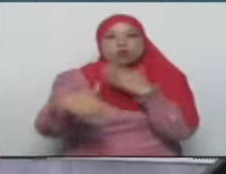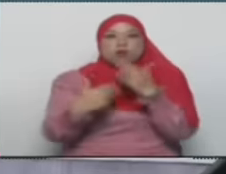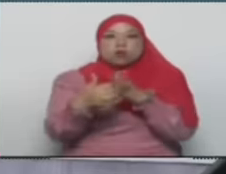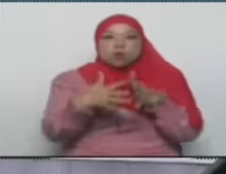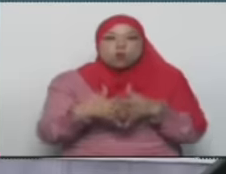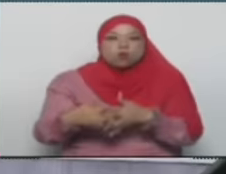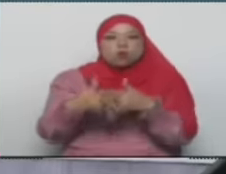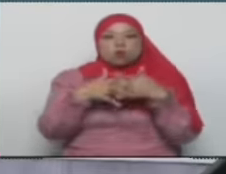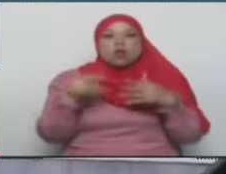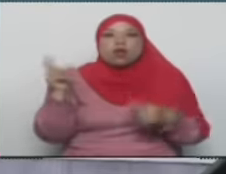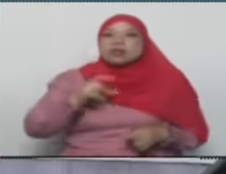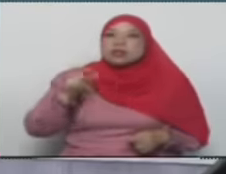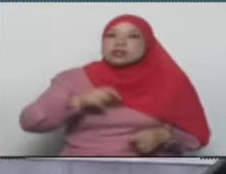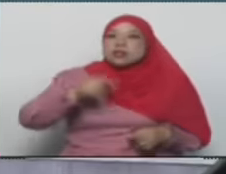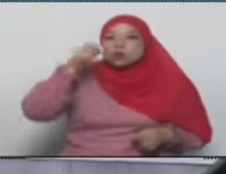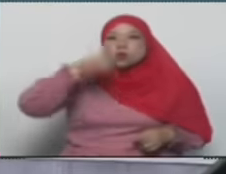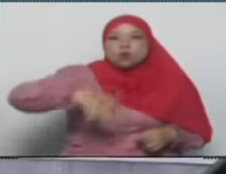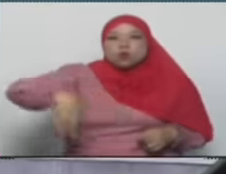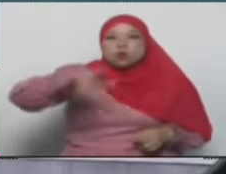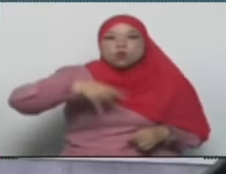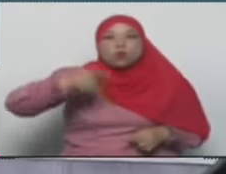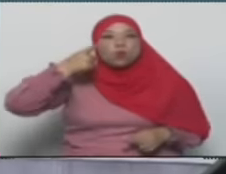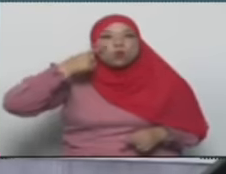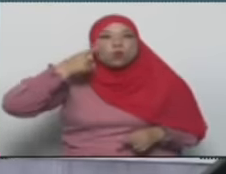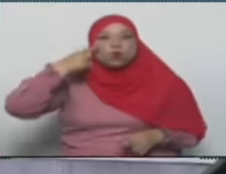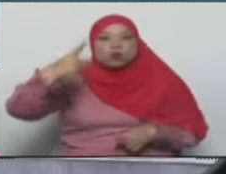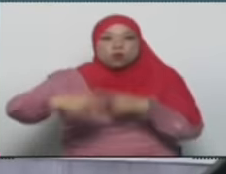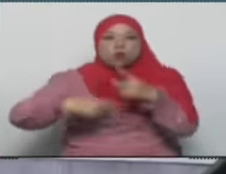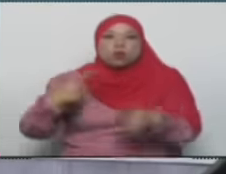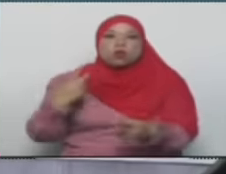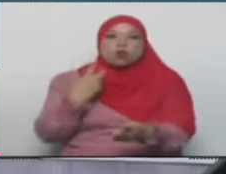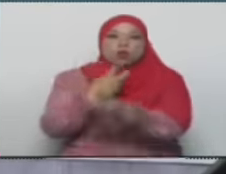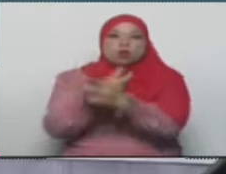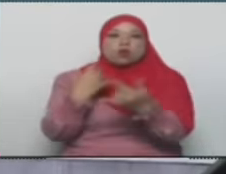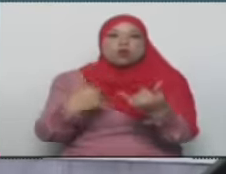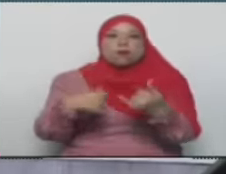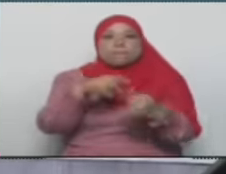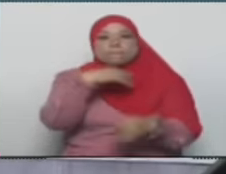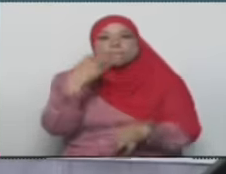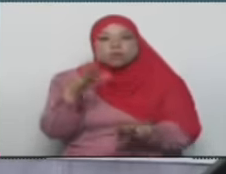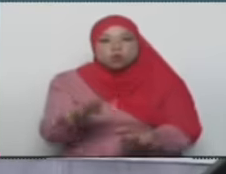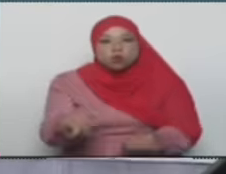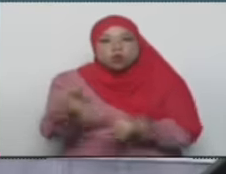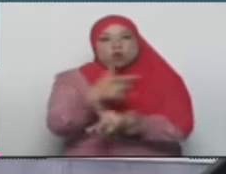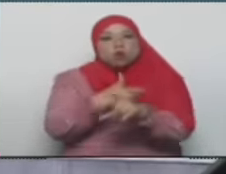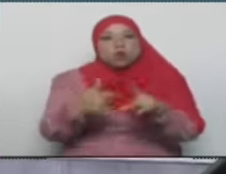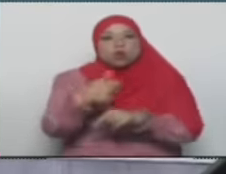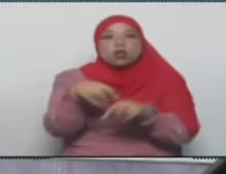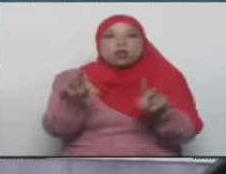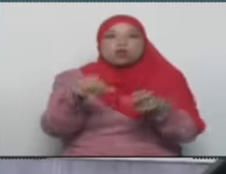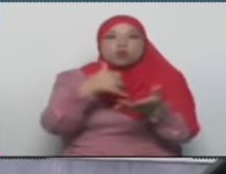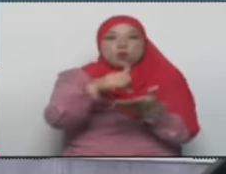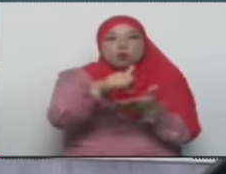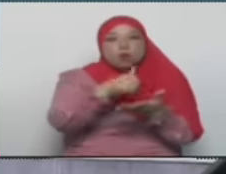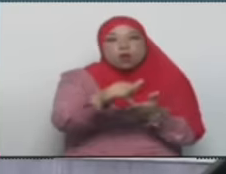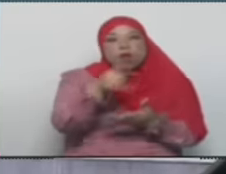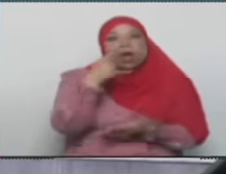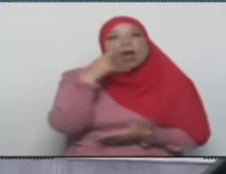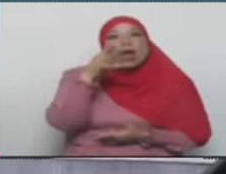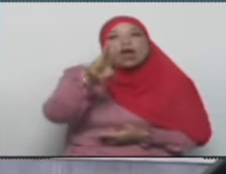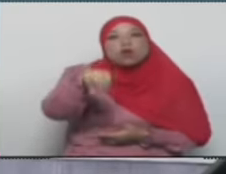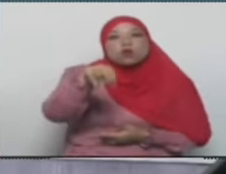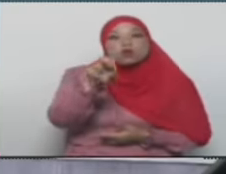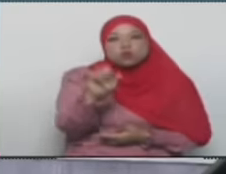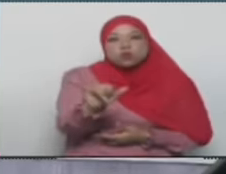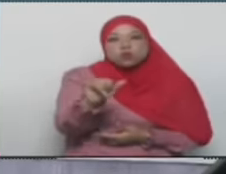Unidos plantease la necesidad de advertir de riesgos de las redes sociales para menores, la gobernadora de Nueva York ha firmado dos proyectos de